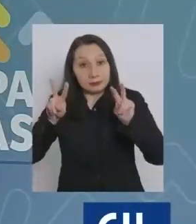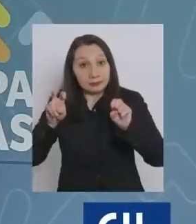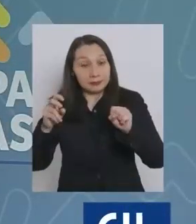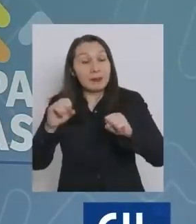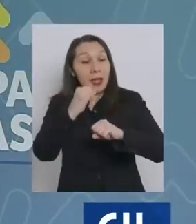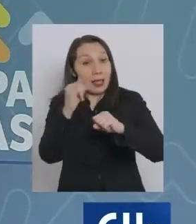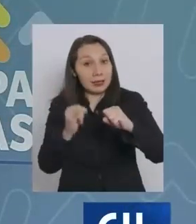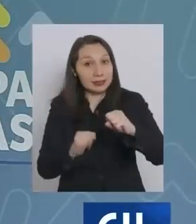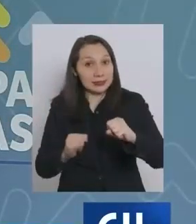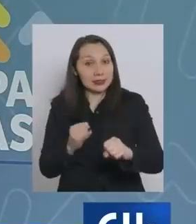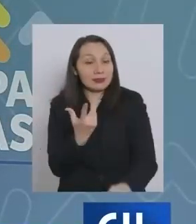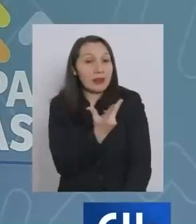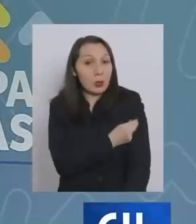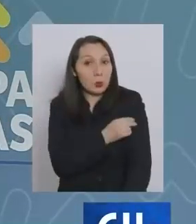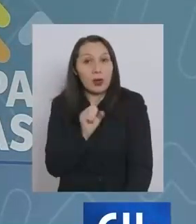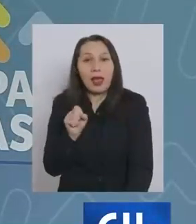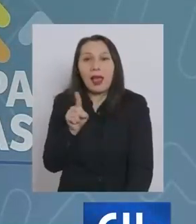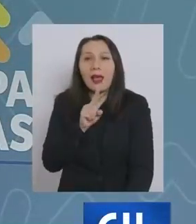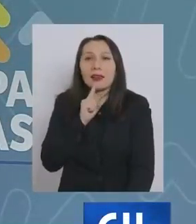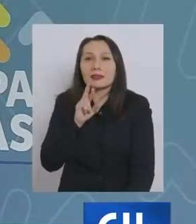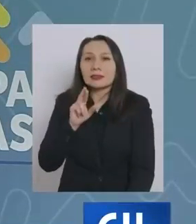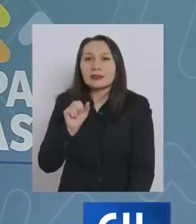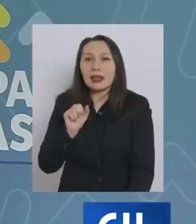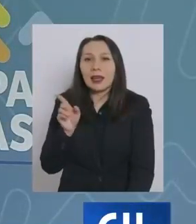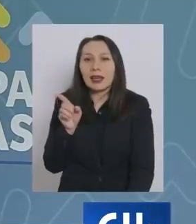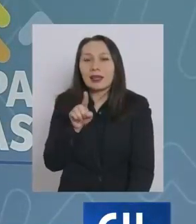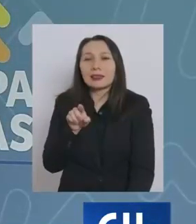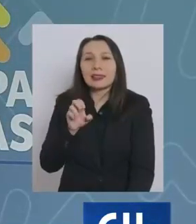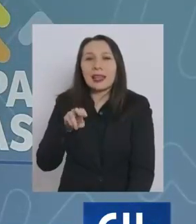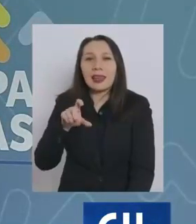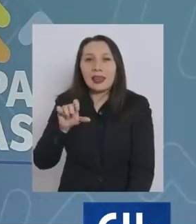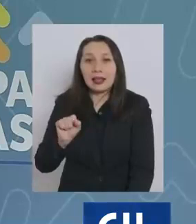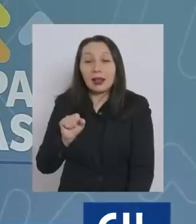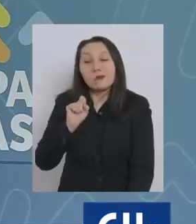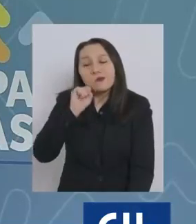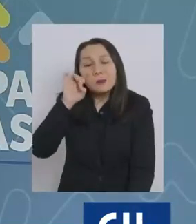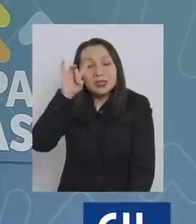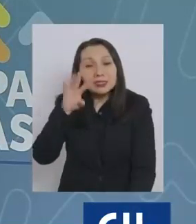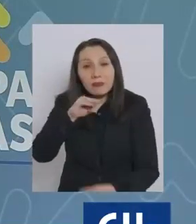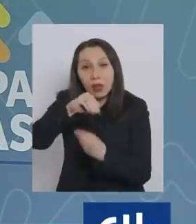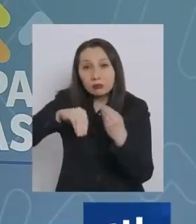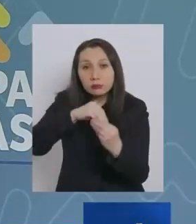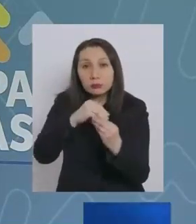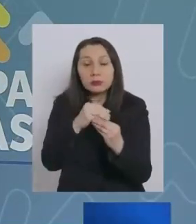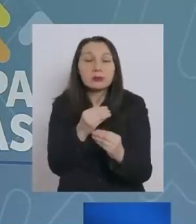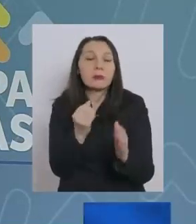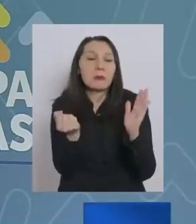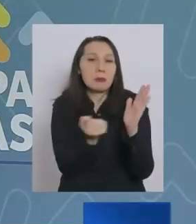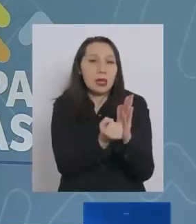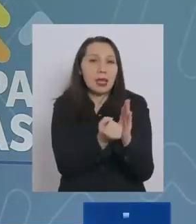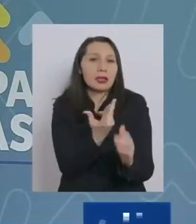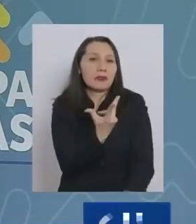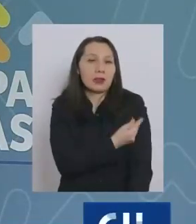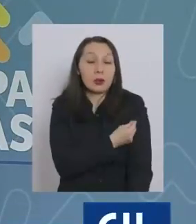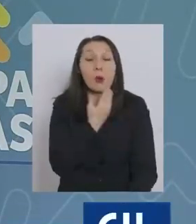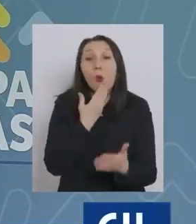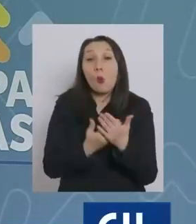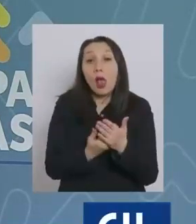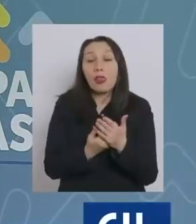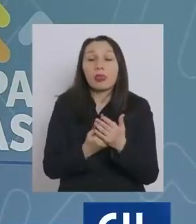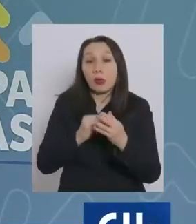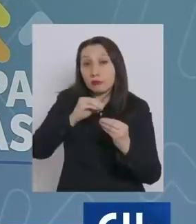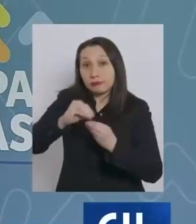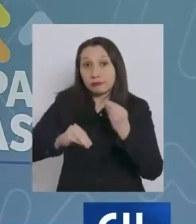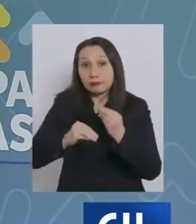AstraZeneca, nosotros, como yo comenté recién, sabemos que la combinación de vacunas, las vacunas, cuando una se hace